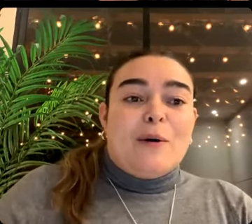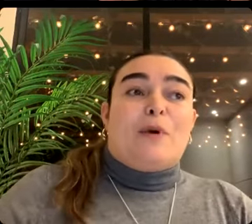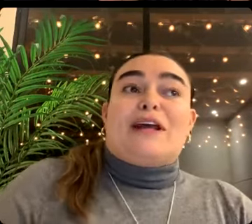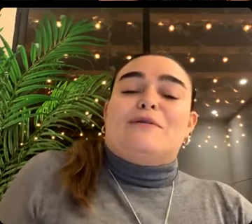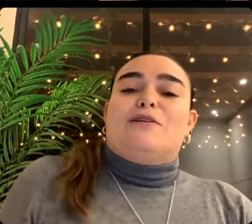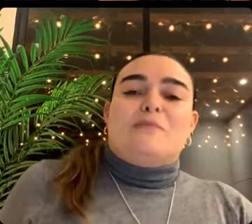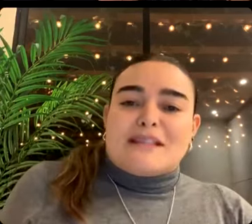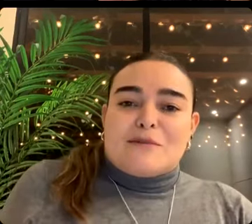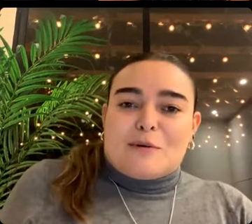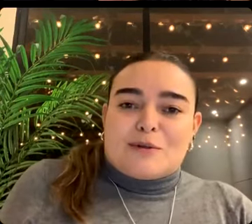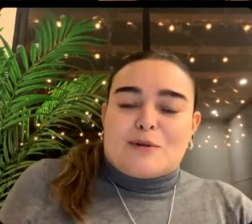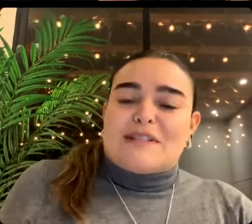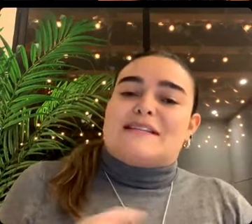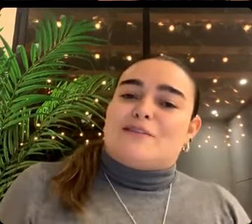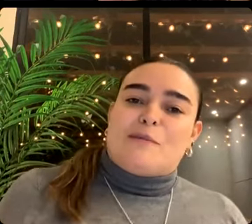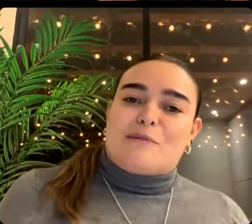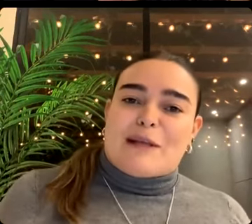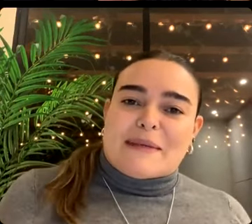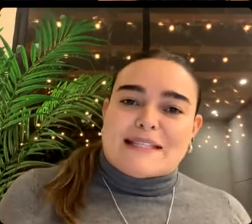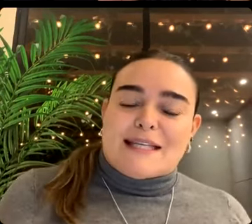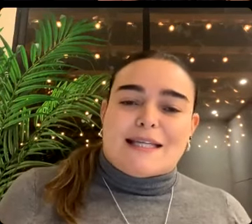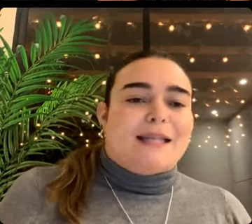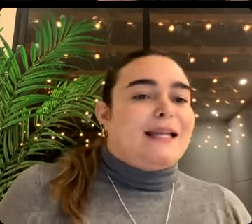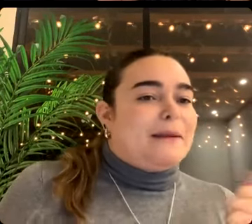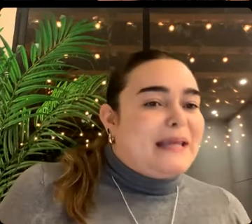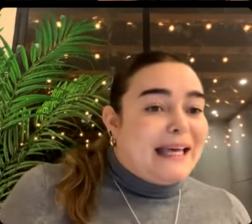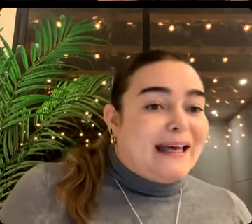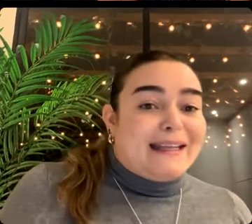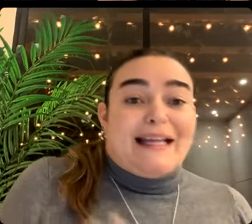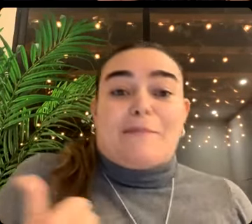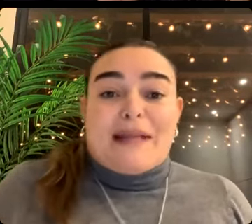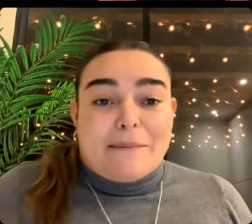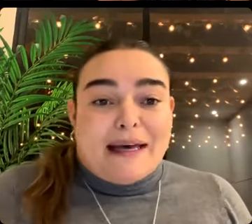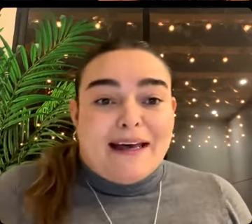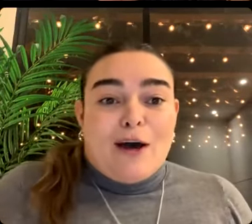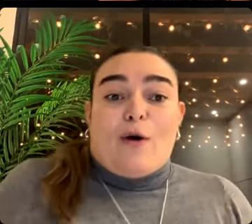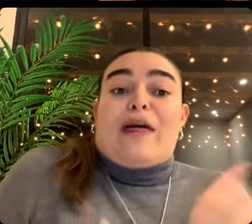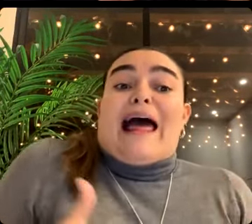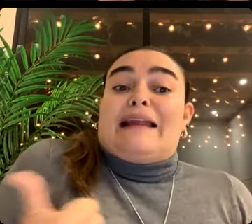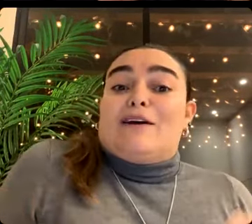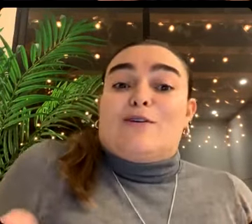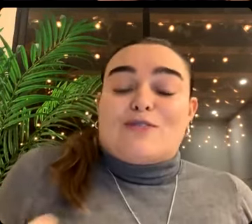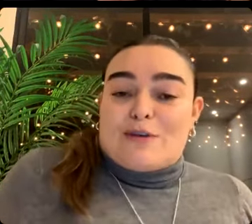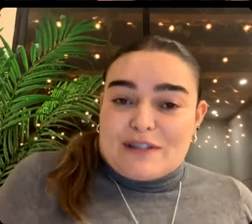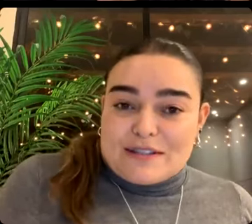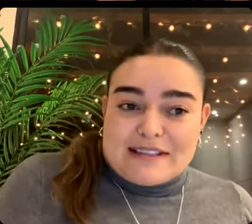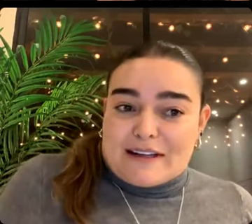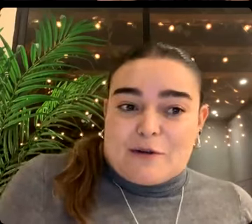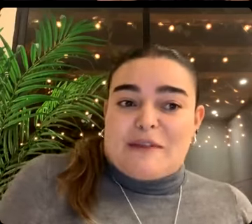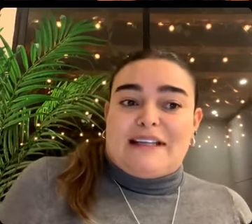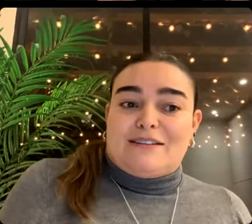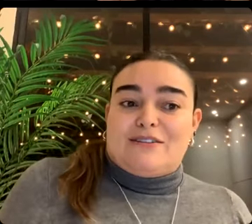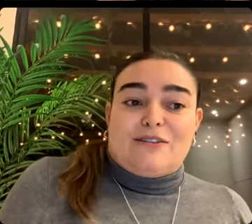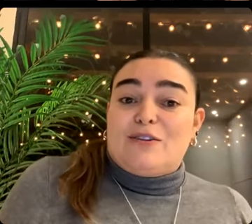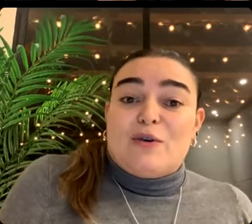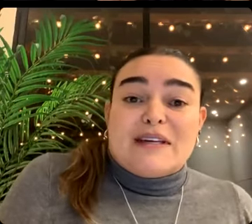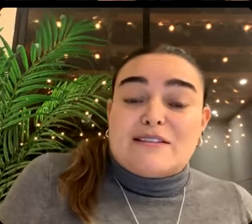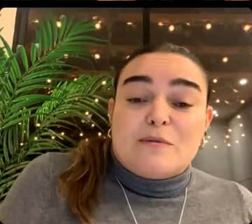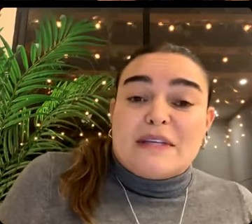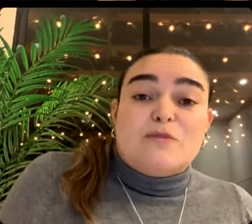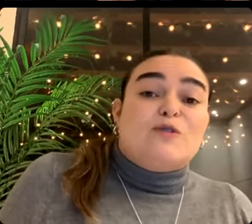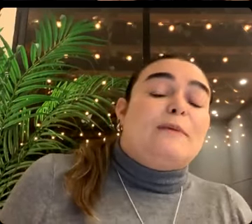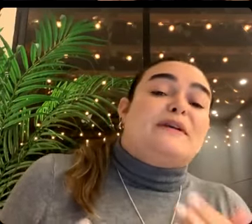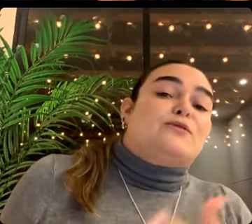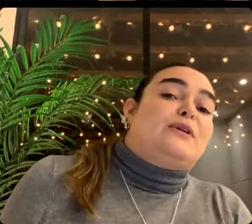médico, porque no es lo mismo, como tú lo dices, que tomemos la pastilla de la amiga, de la prima o de alguien conocido que nos está recomendando, ¿no? No